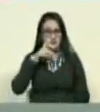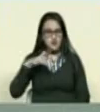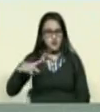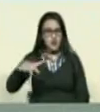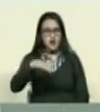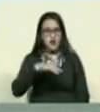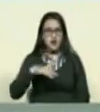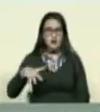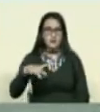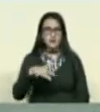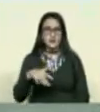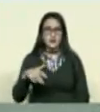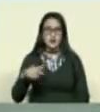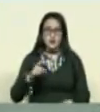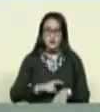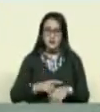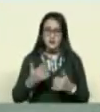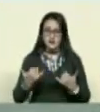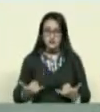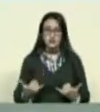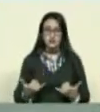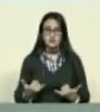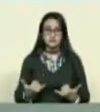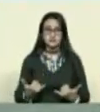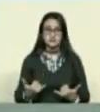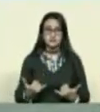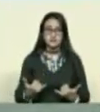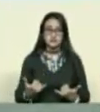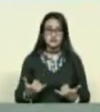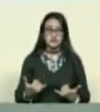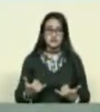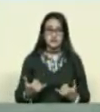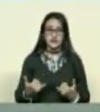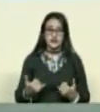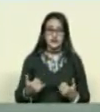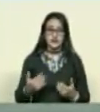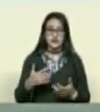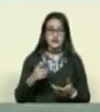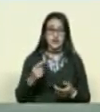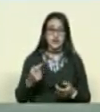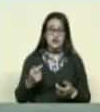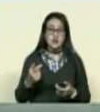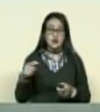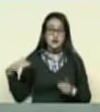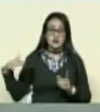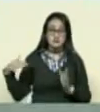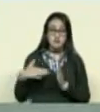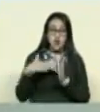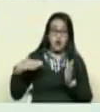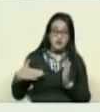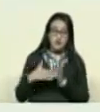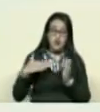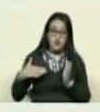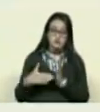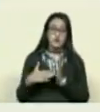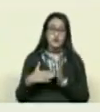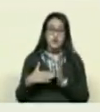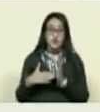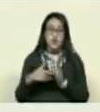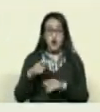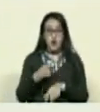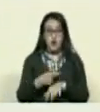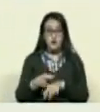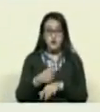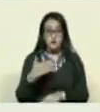pueblo venezolano en estos tiempos cuando se ve amenazado por las distintas sanciones que han impuesto, que se han impuesto desde el